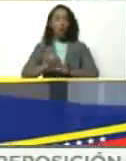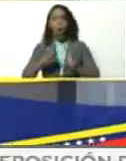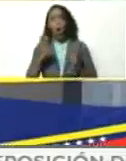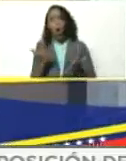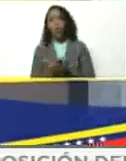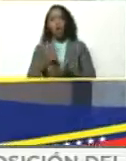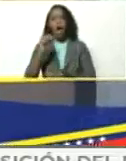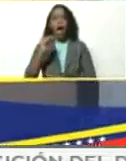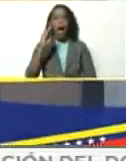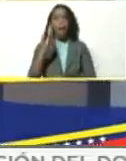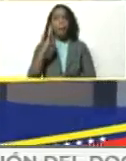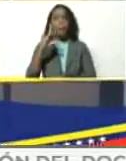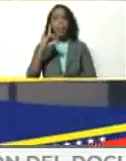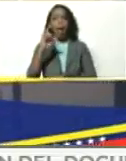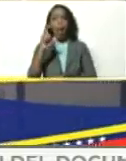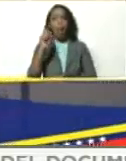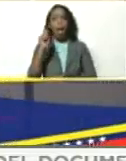Abdala.